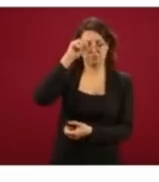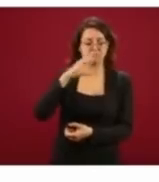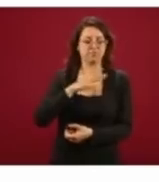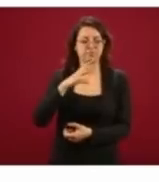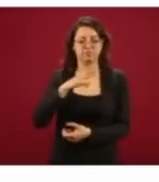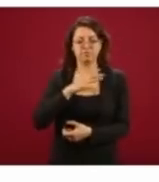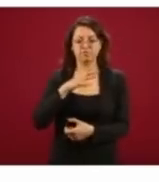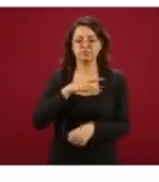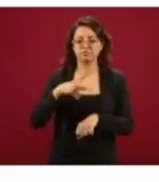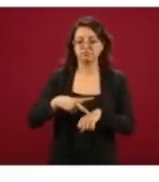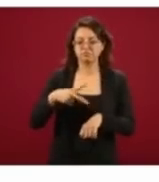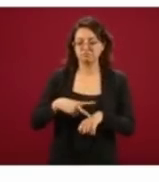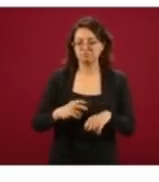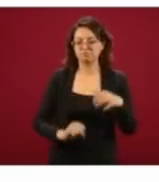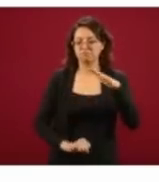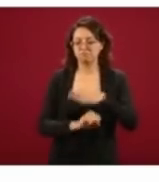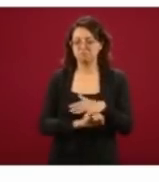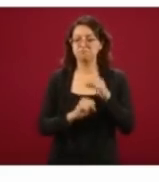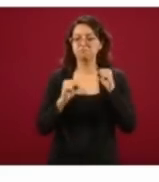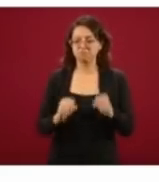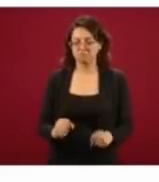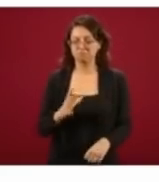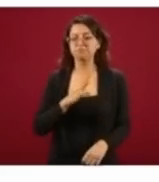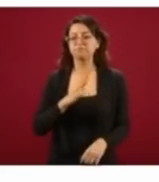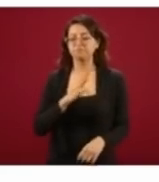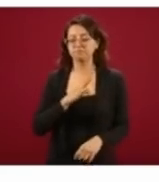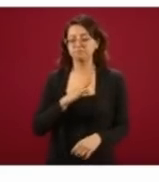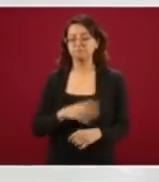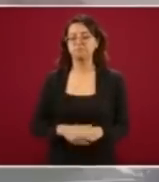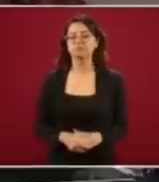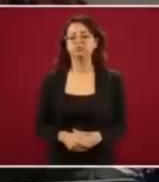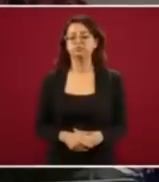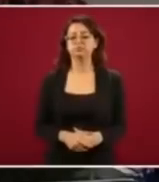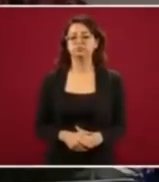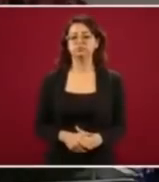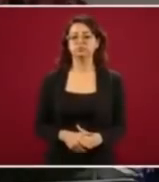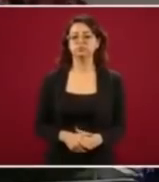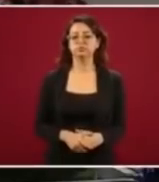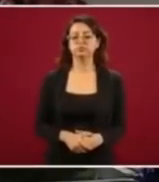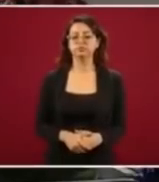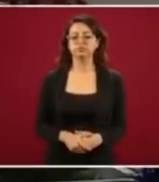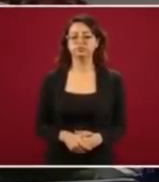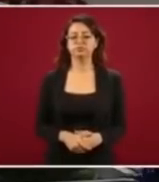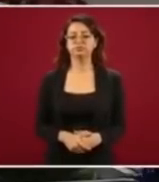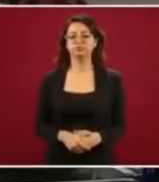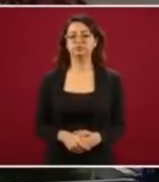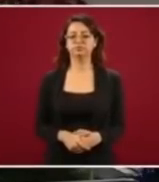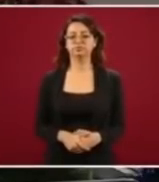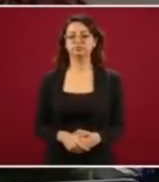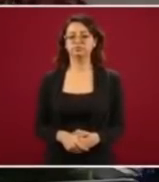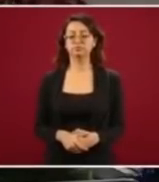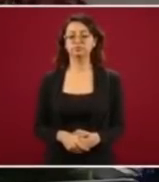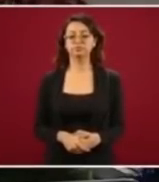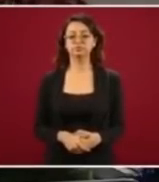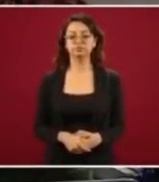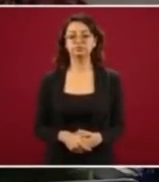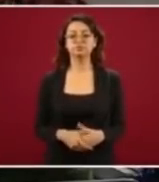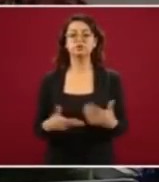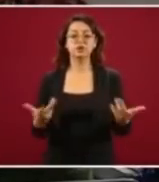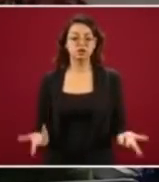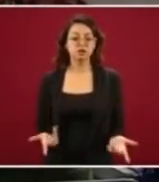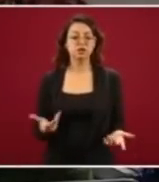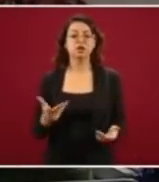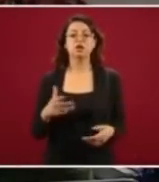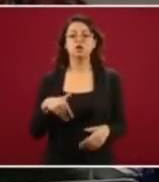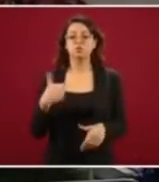en roca firme. Adelante. Entonces, los siguientes pasos es concluir, nos van a entregar el dictamen por